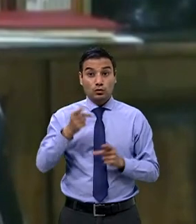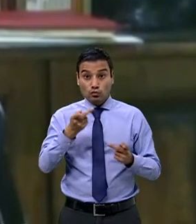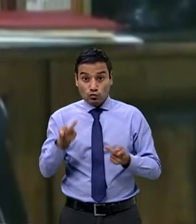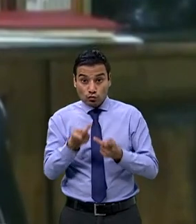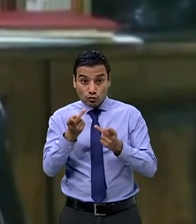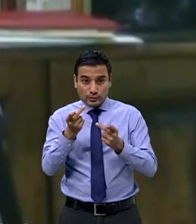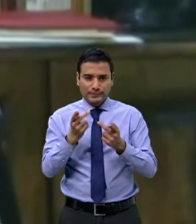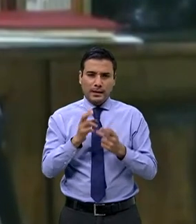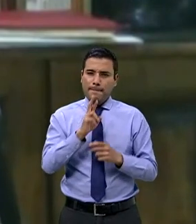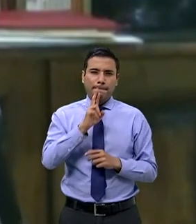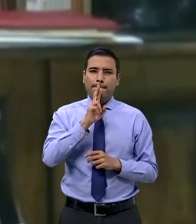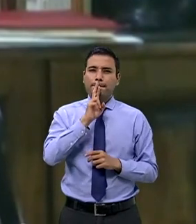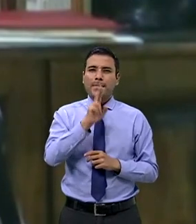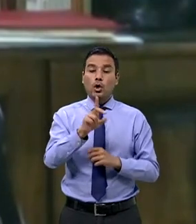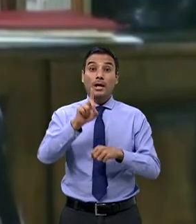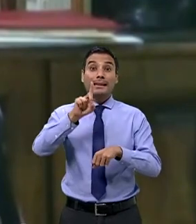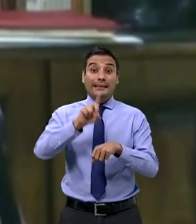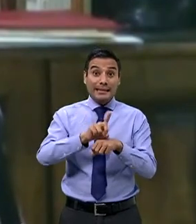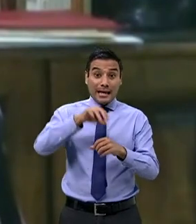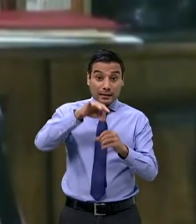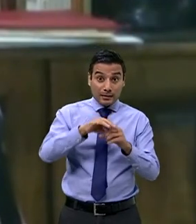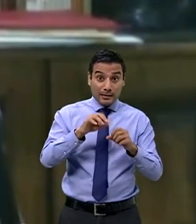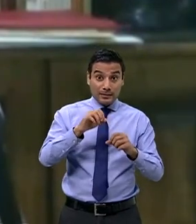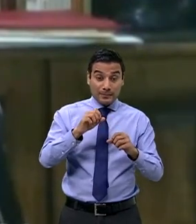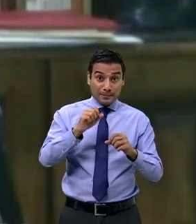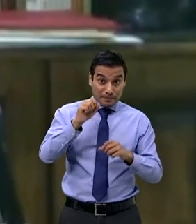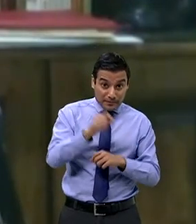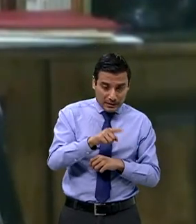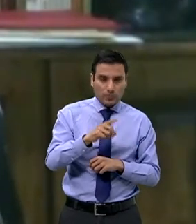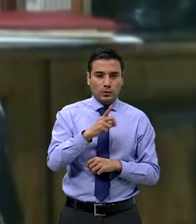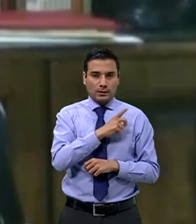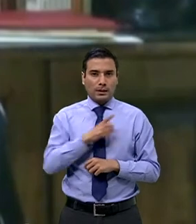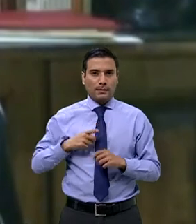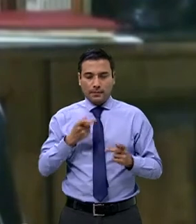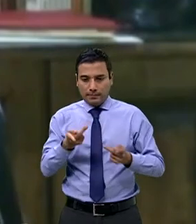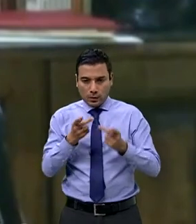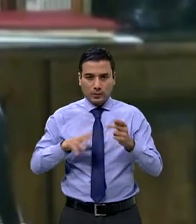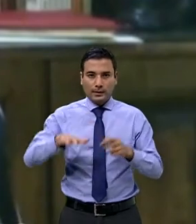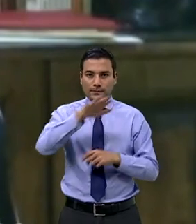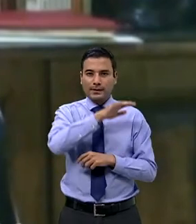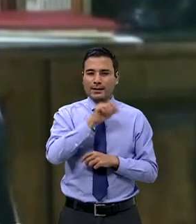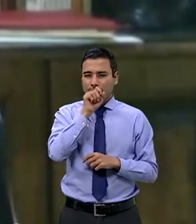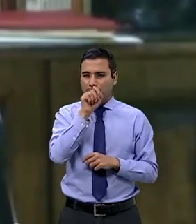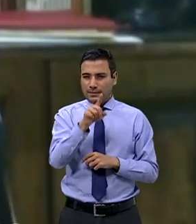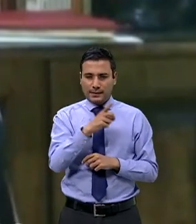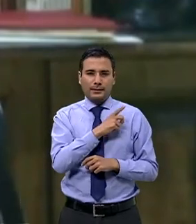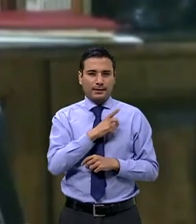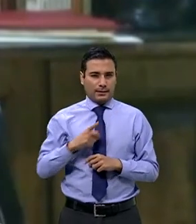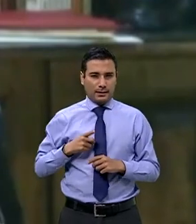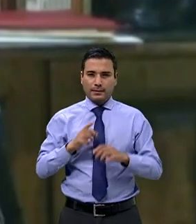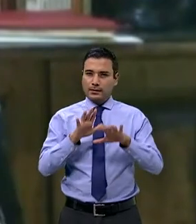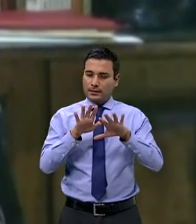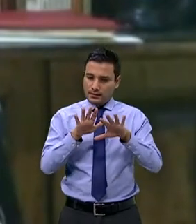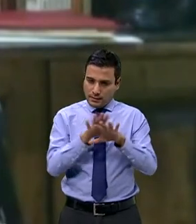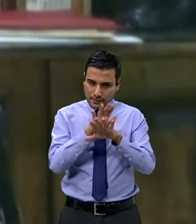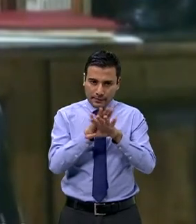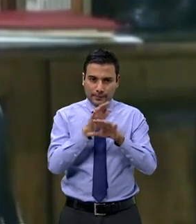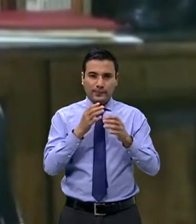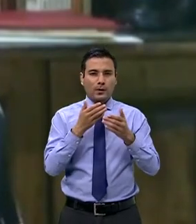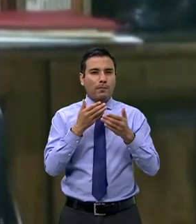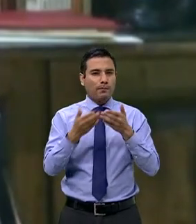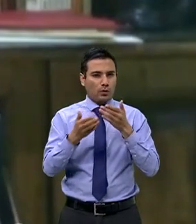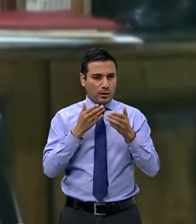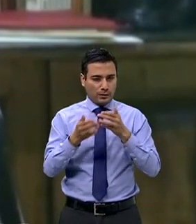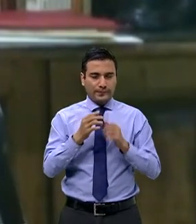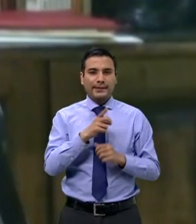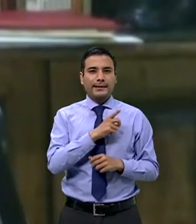electoral y la segunda yo insisto un tema de modernización en cómo se hacen estos ejercicios y la verdad es que hay un buen